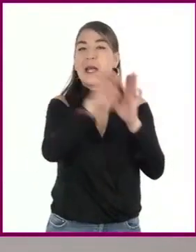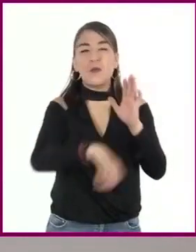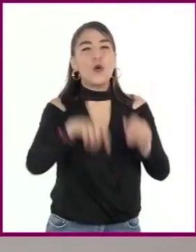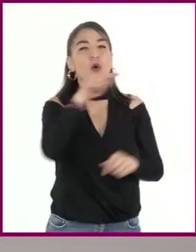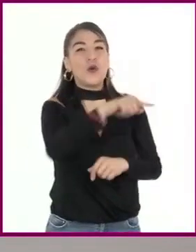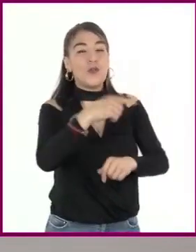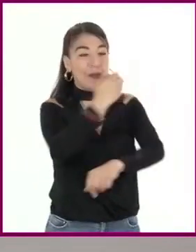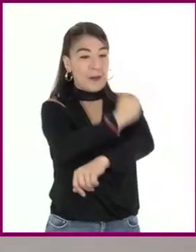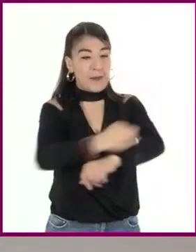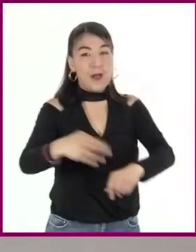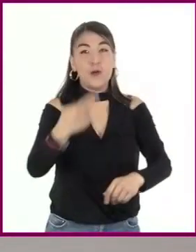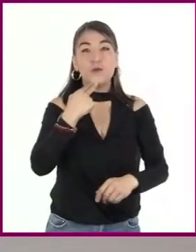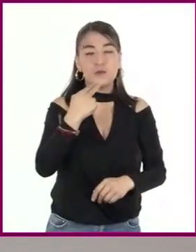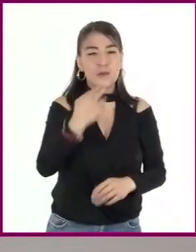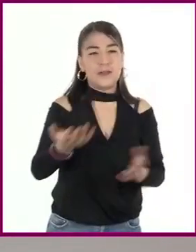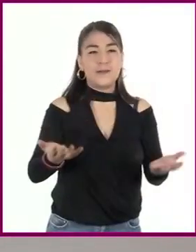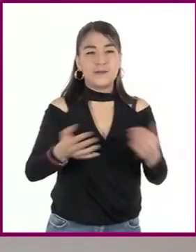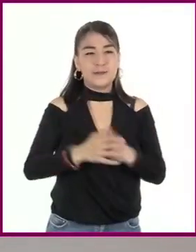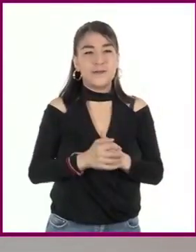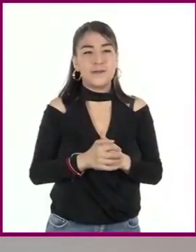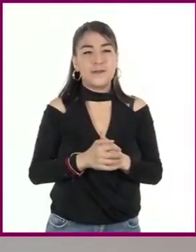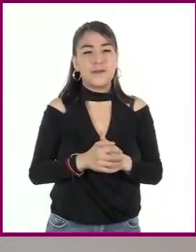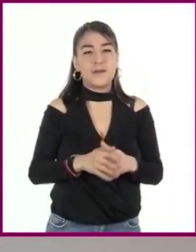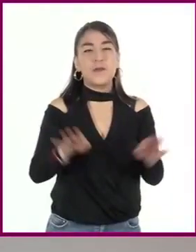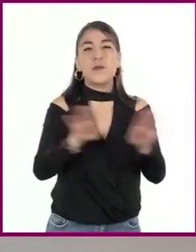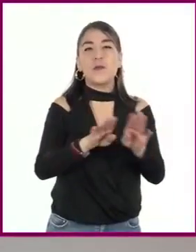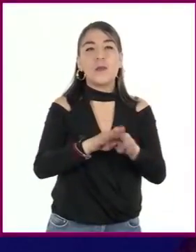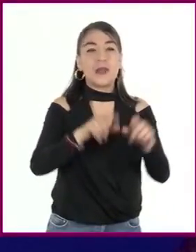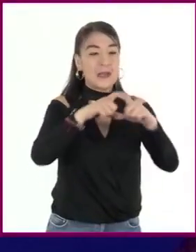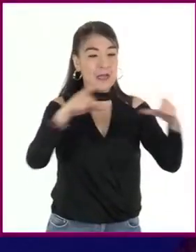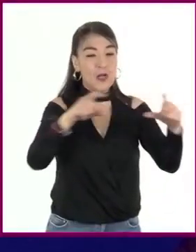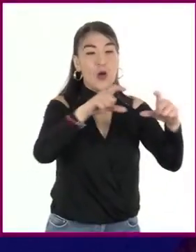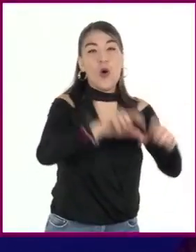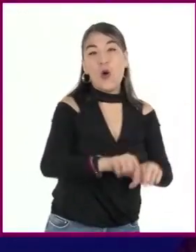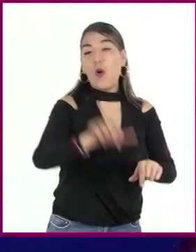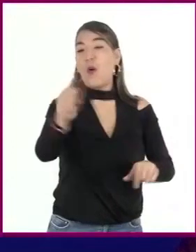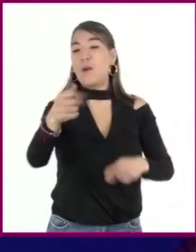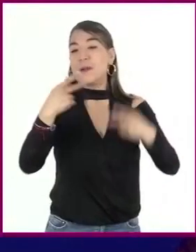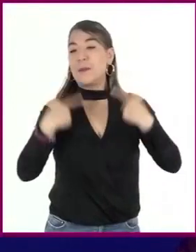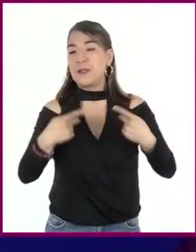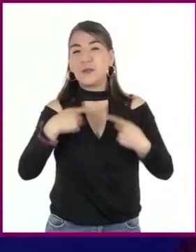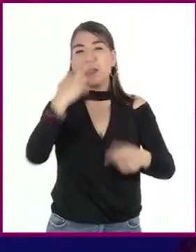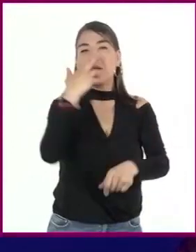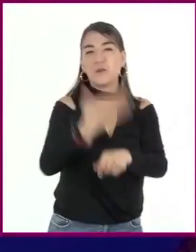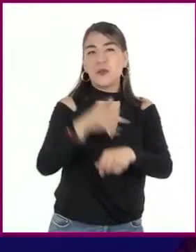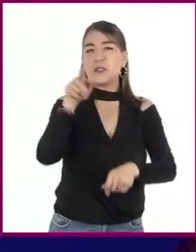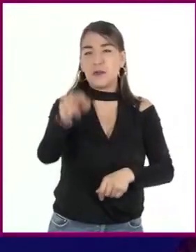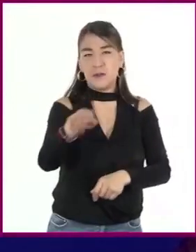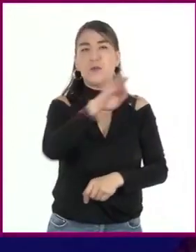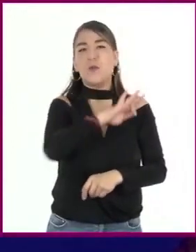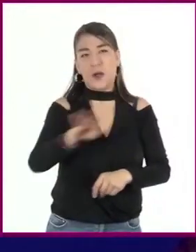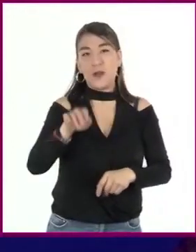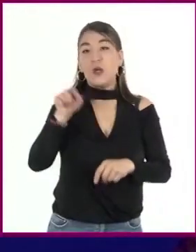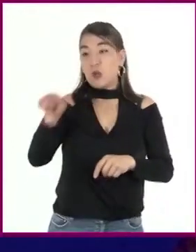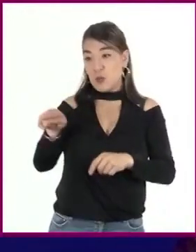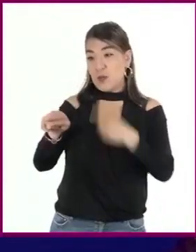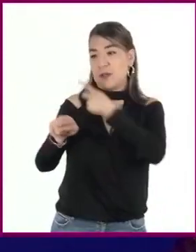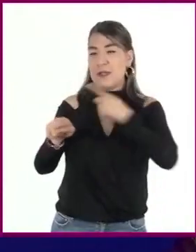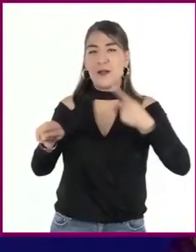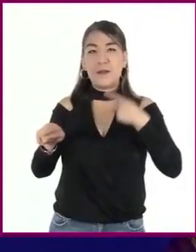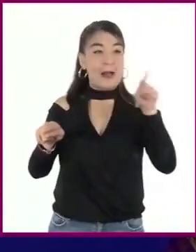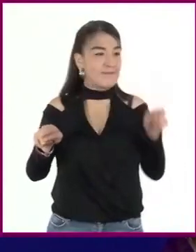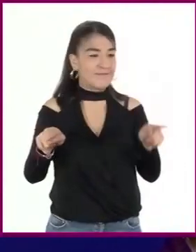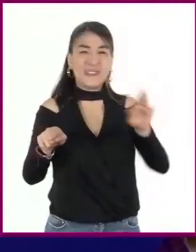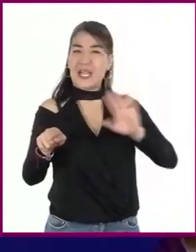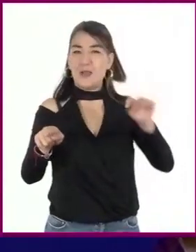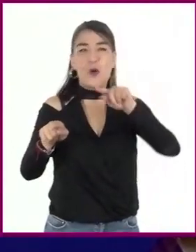decide endosarlo, es decir, pasarle el pagaré a alguien más, lo puede hacer y entonces tú tendrás que pagarle